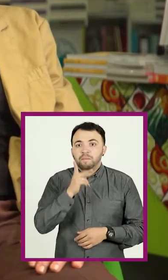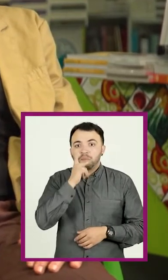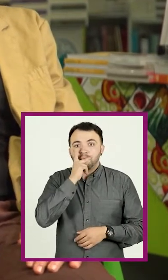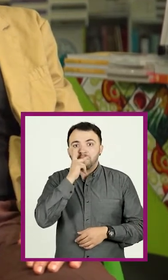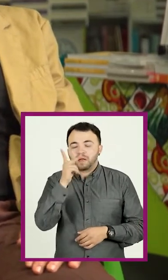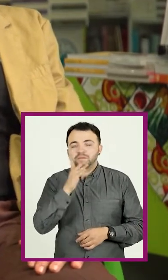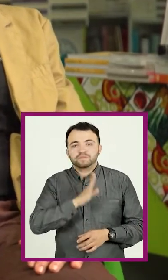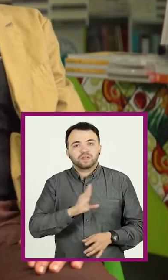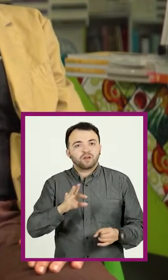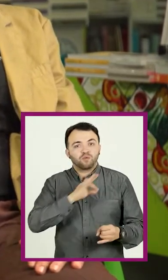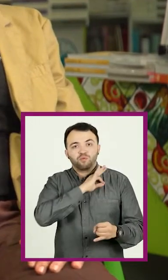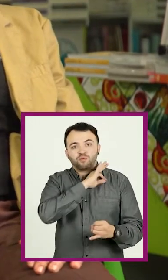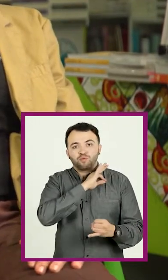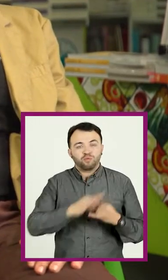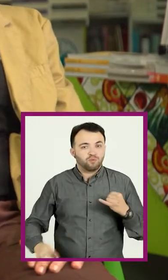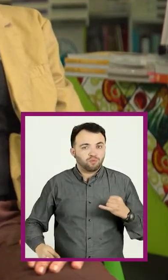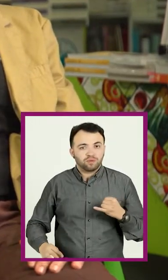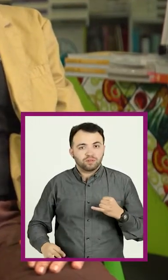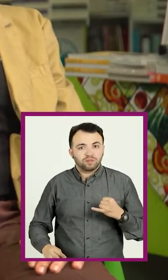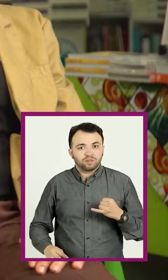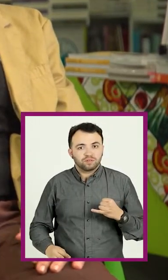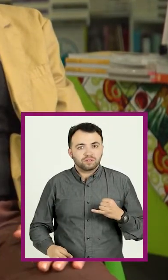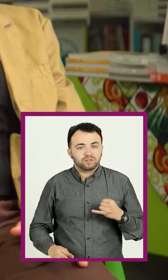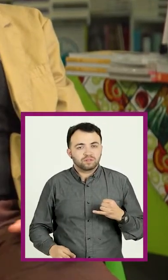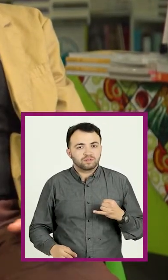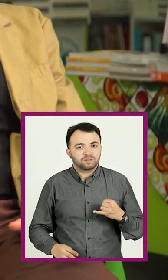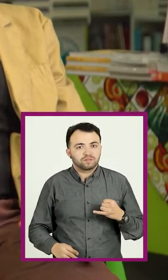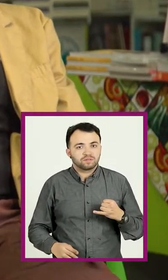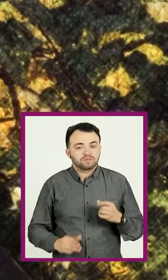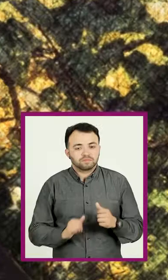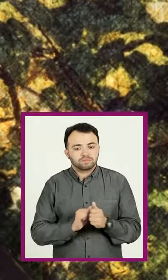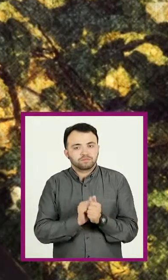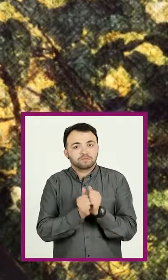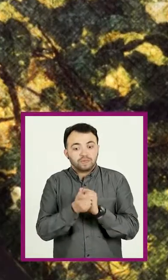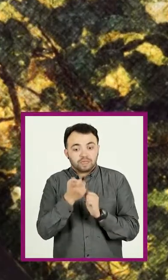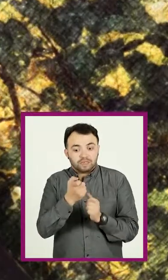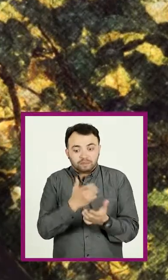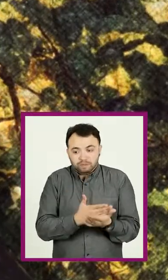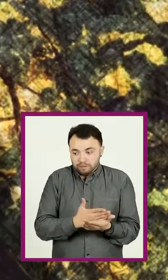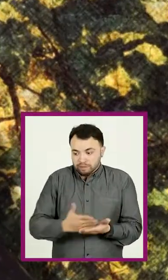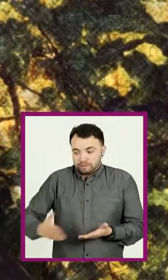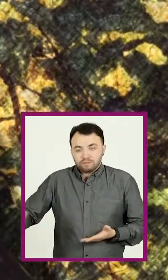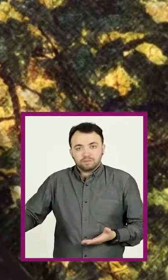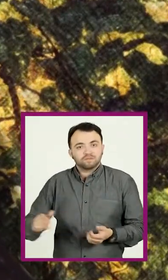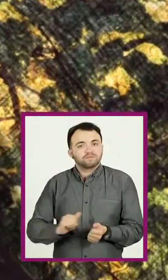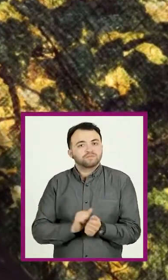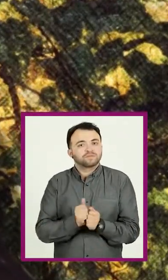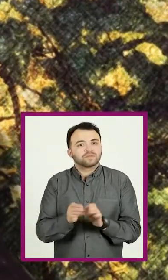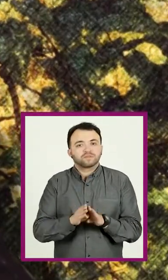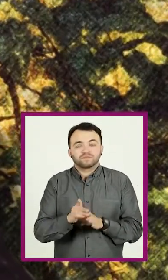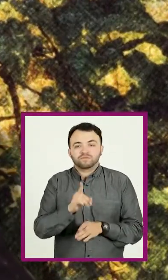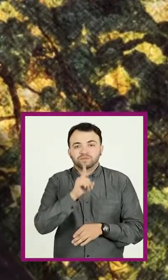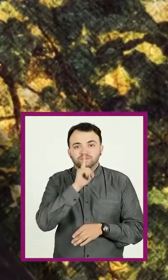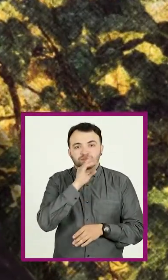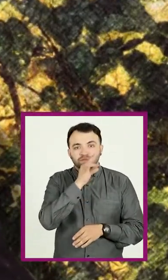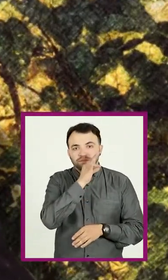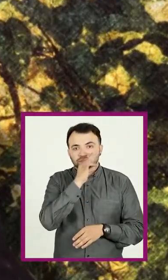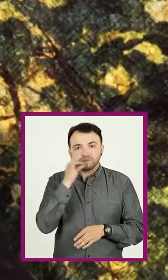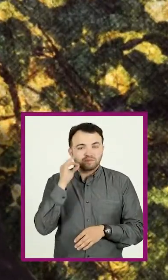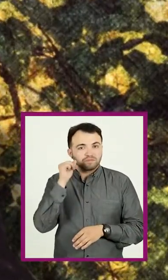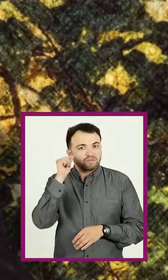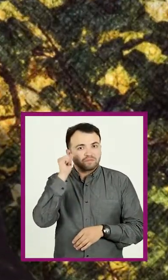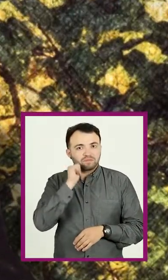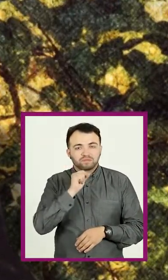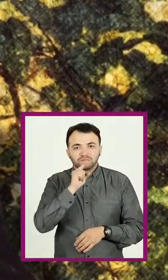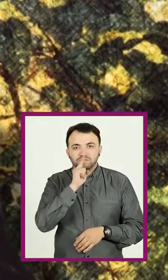vida y entra en un silencio total que nosotros que vemos la cosa desde fuera